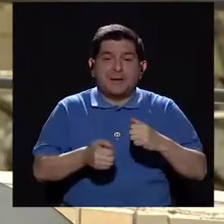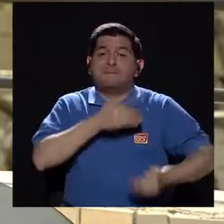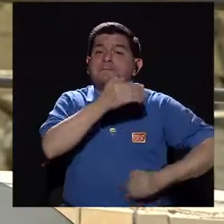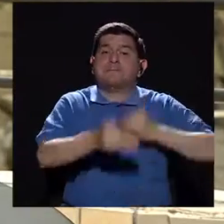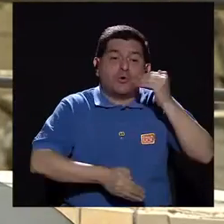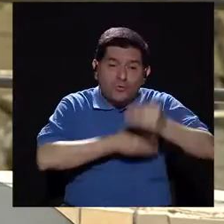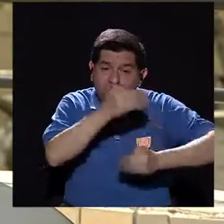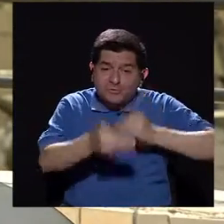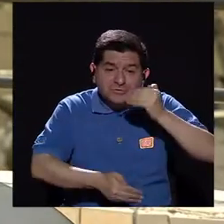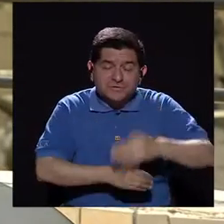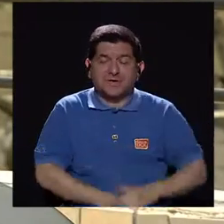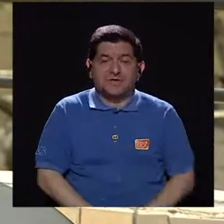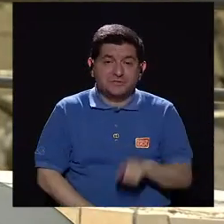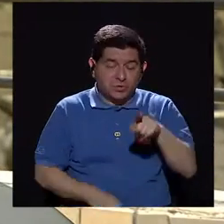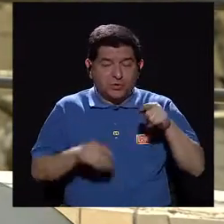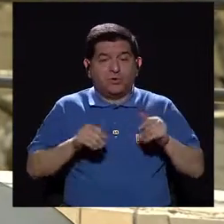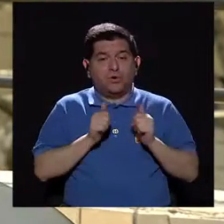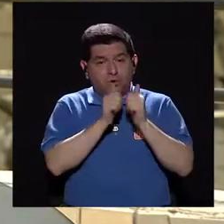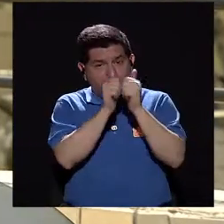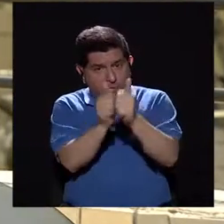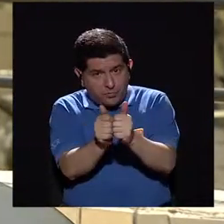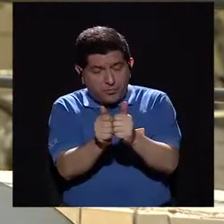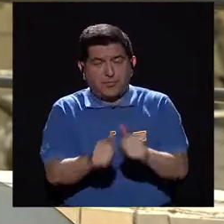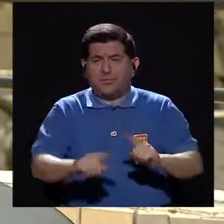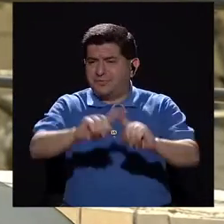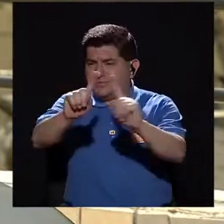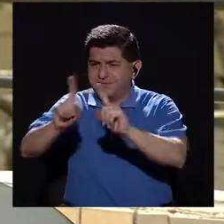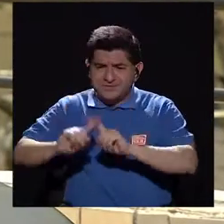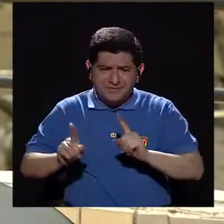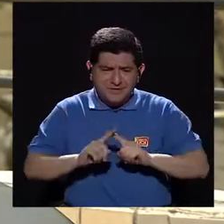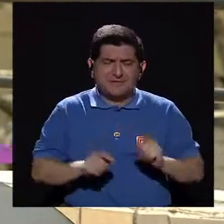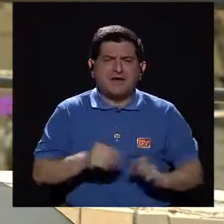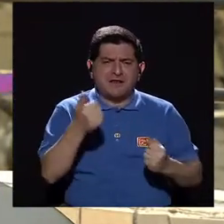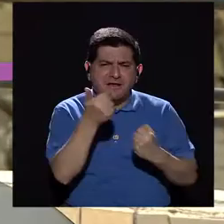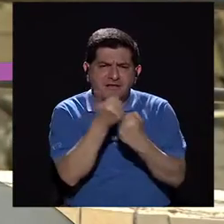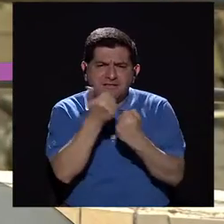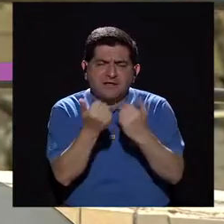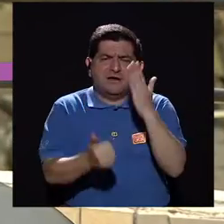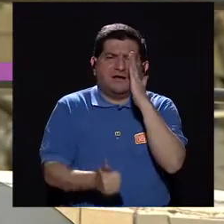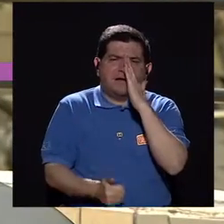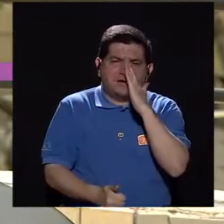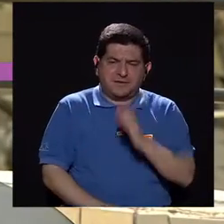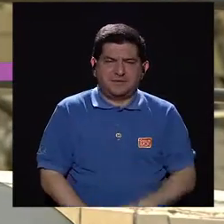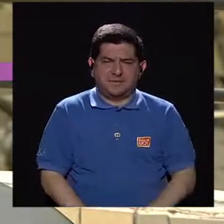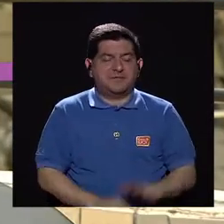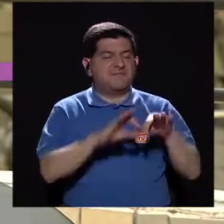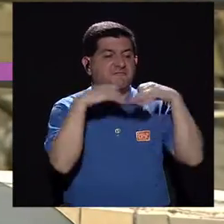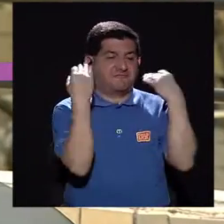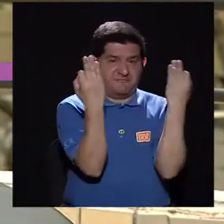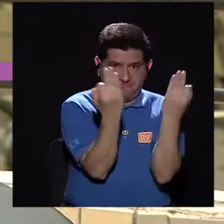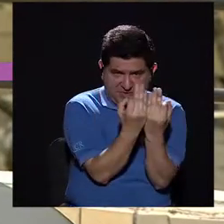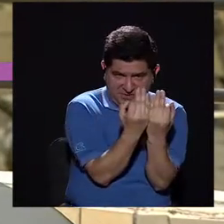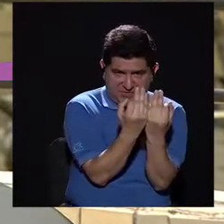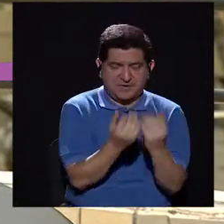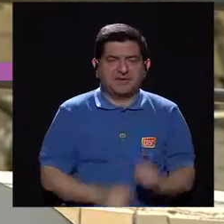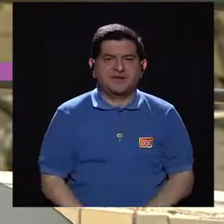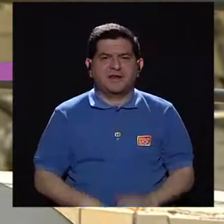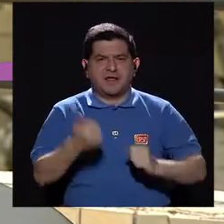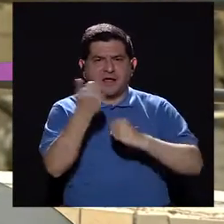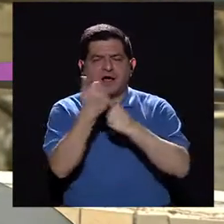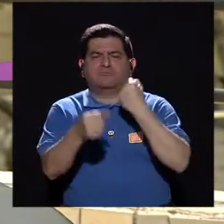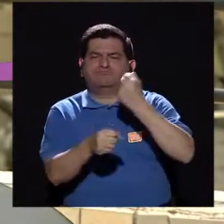leche es todo un proceso y ese proceso va acompañado por una serie de apoyos a la madre, desde la